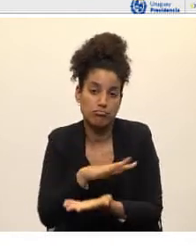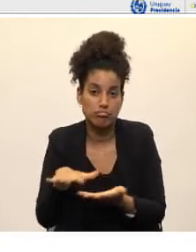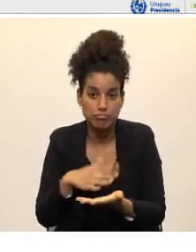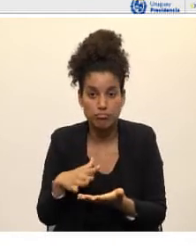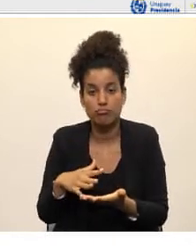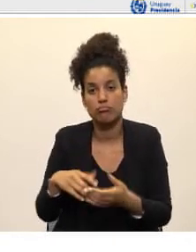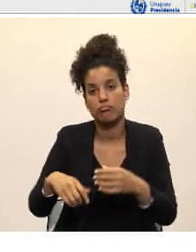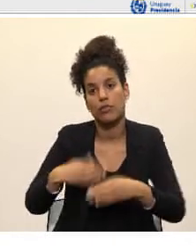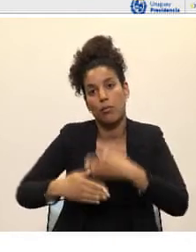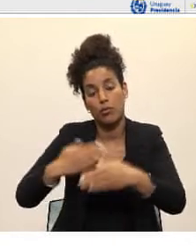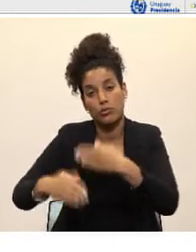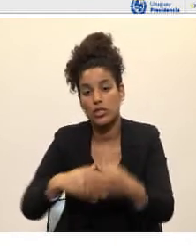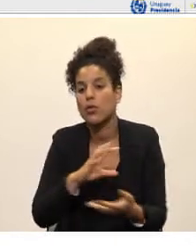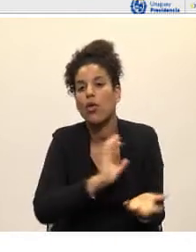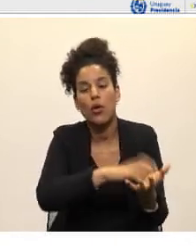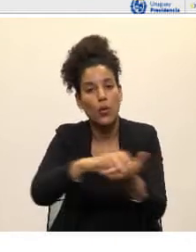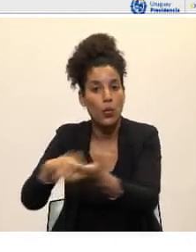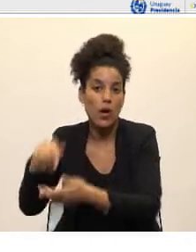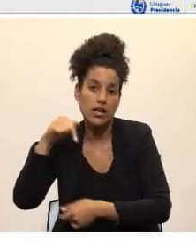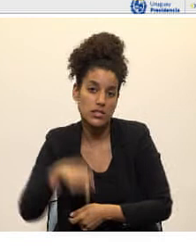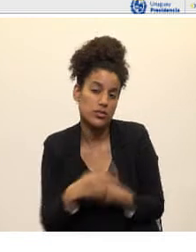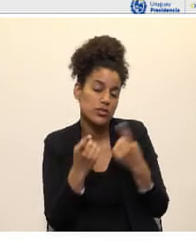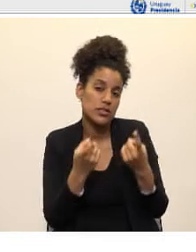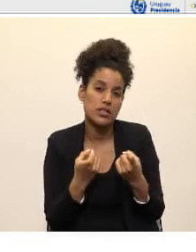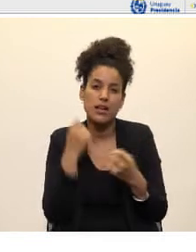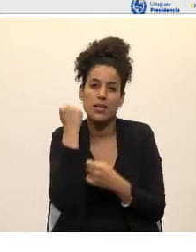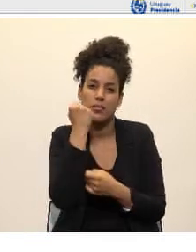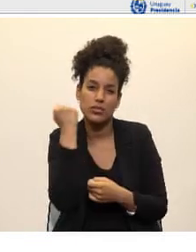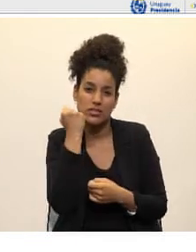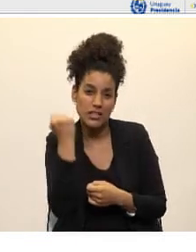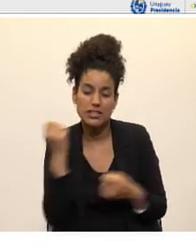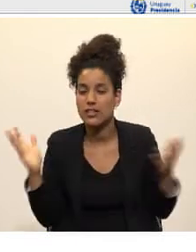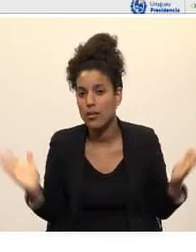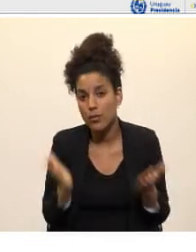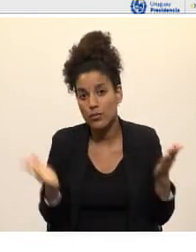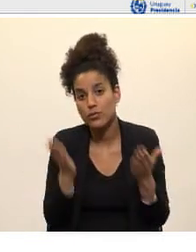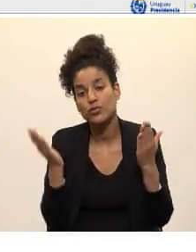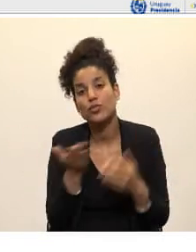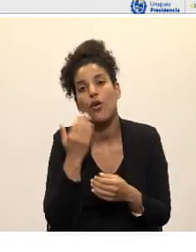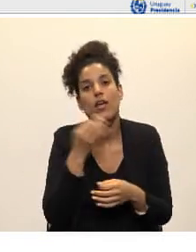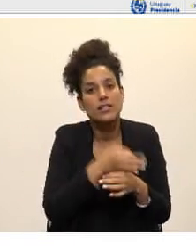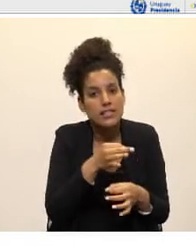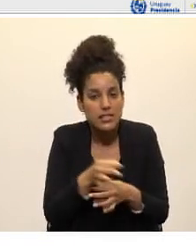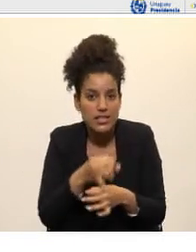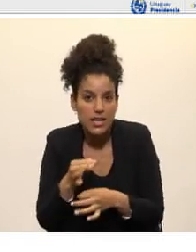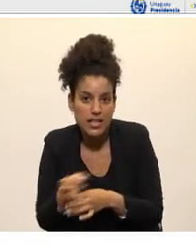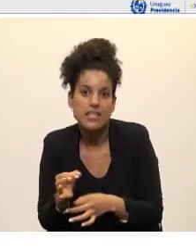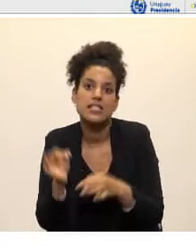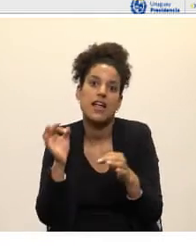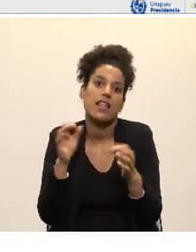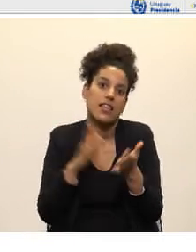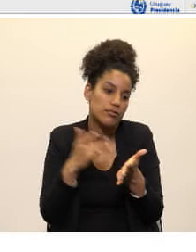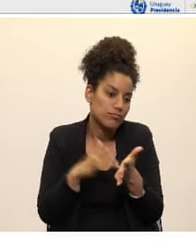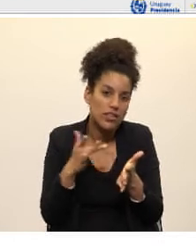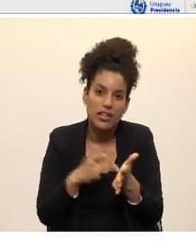de los territorios. Esto es una necesidad fundamental hacia la promoción y la enseñanza de habilidades digitales